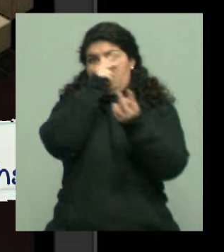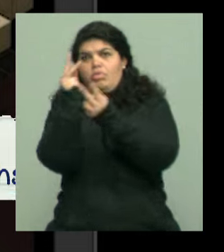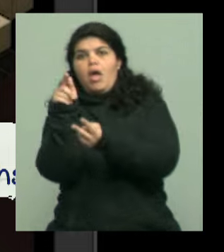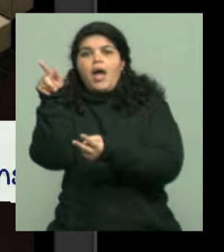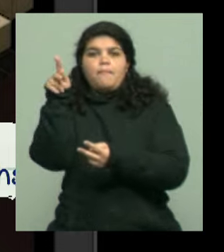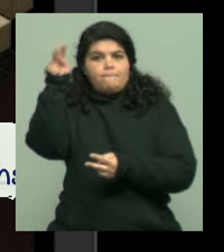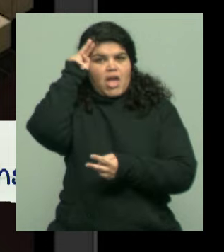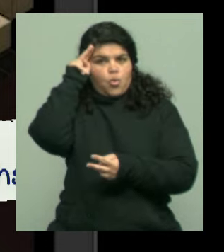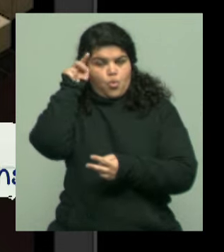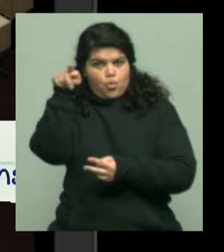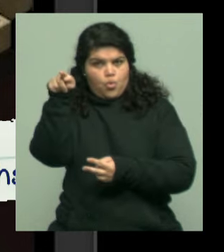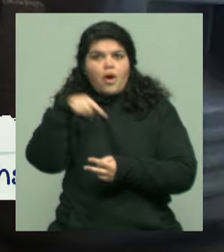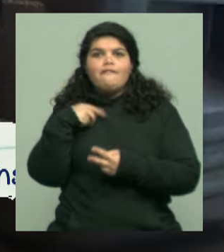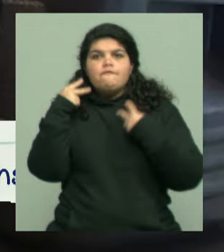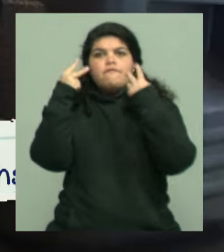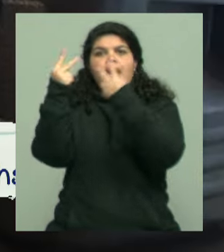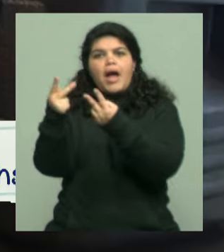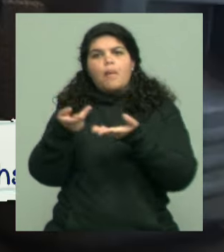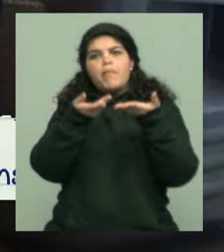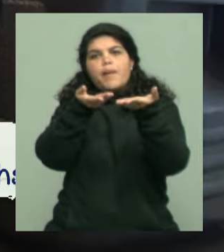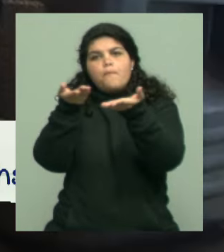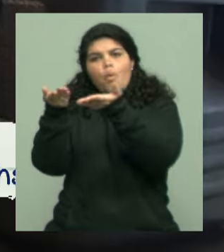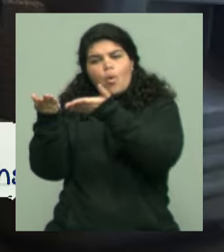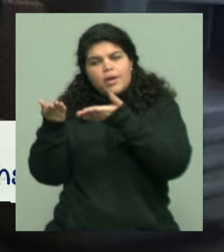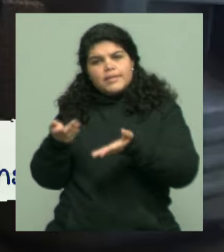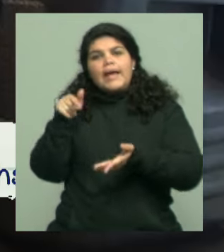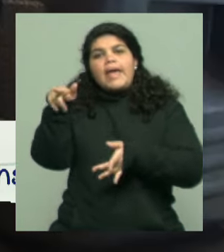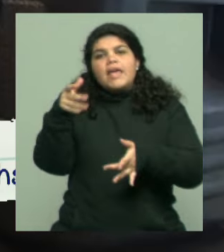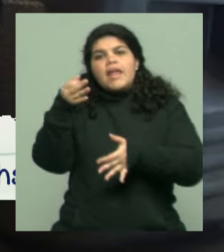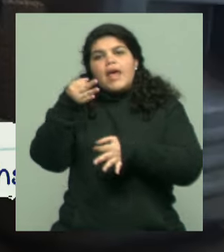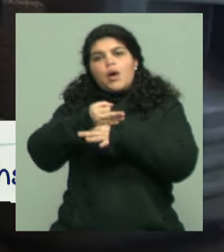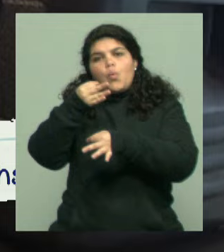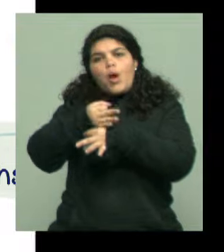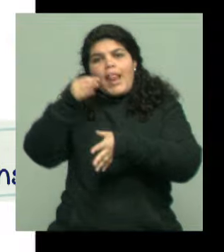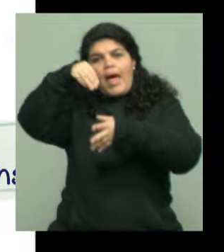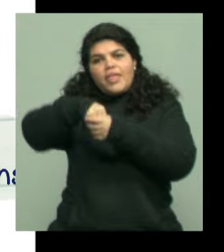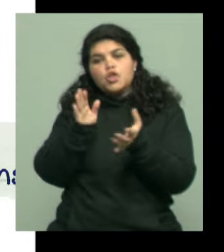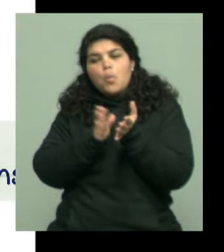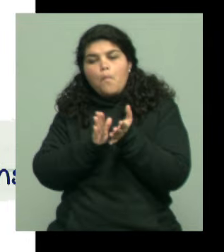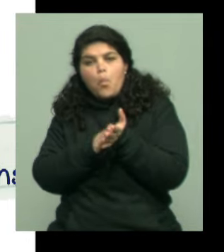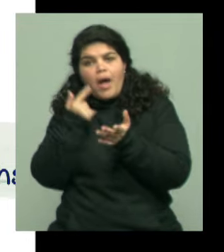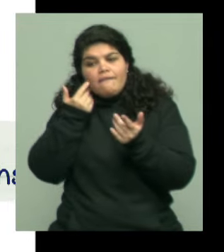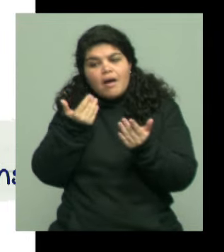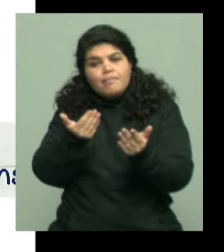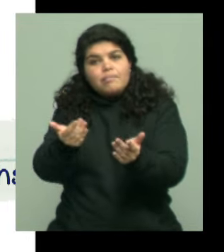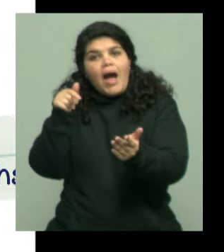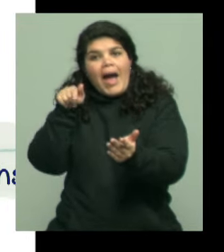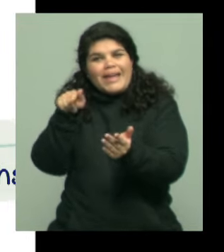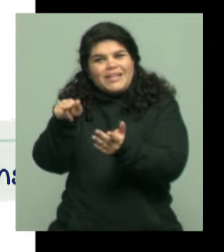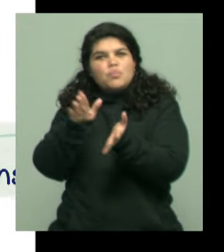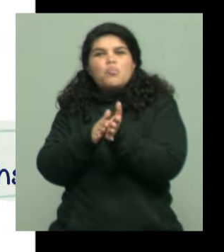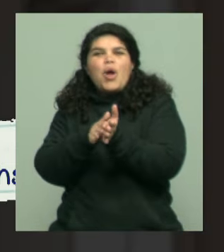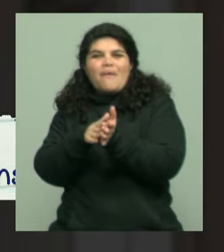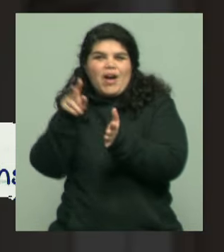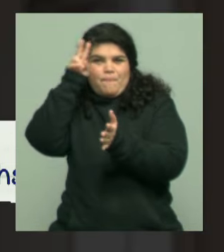y ahora estamos introduciendo en una escuelita, probándolo, testeándolo. Así que cada vez nos hacemos un poco más y la idea,